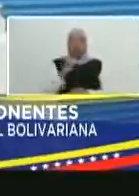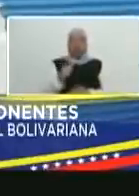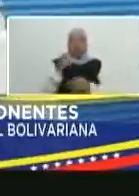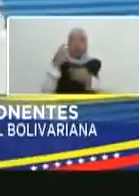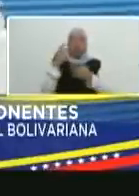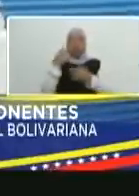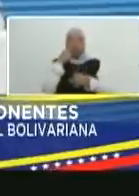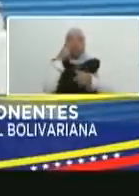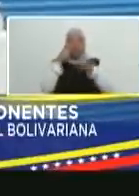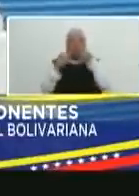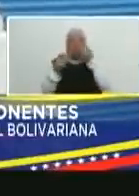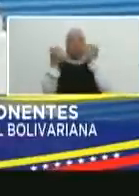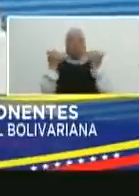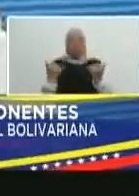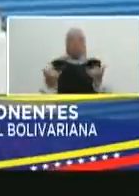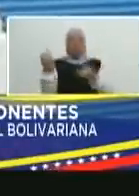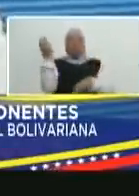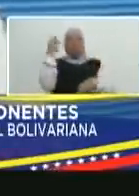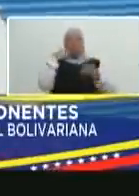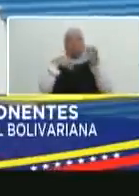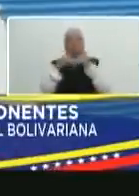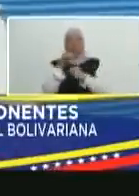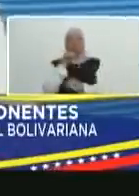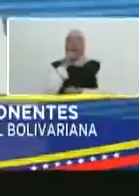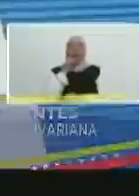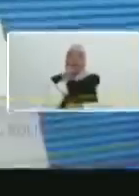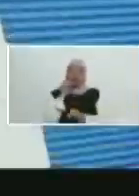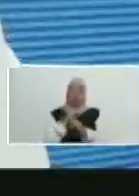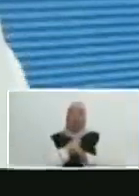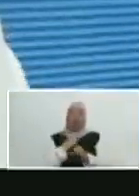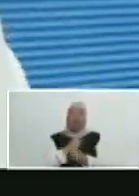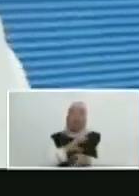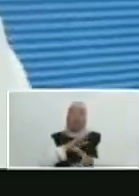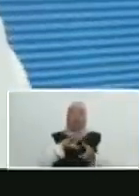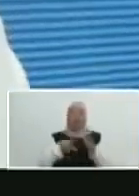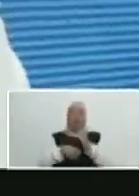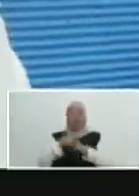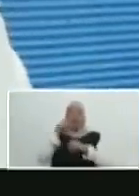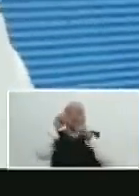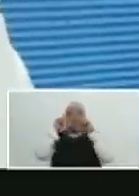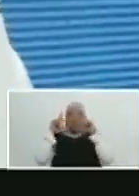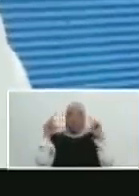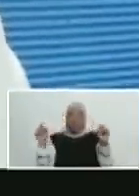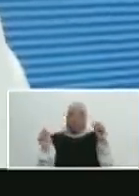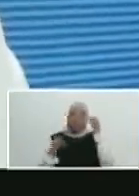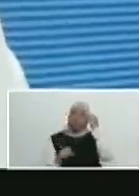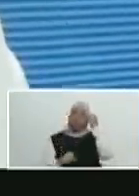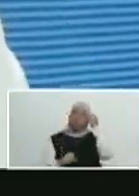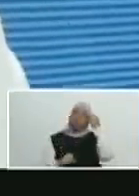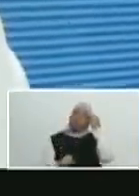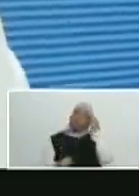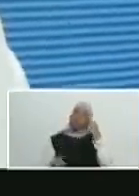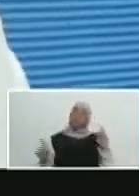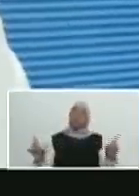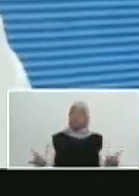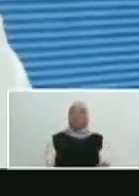almirantes, oficiales superiores, oficiales subalternos, tropa profesional, músicos